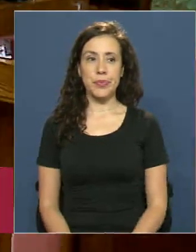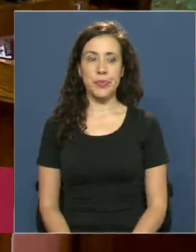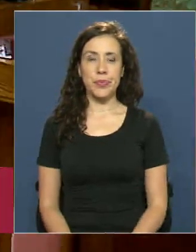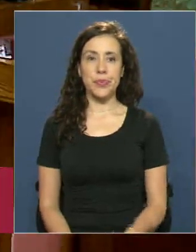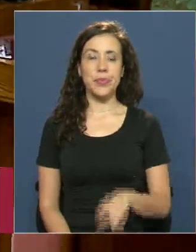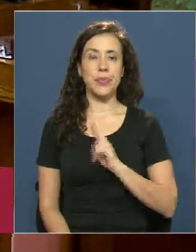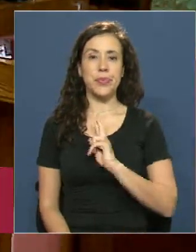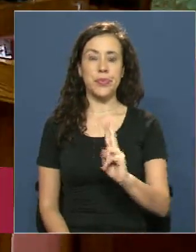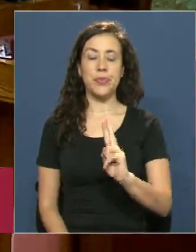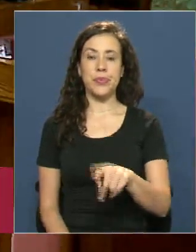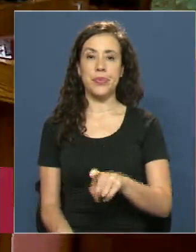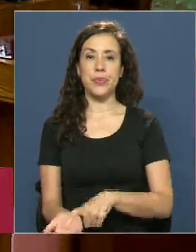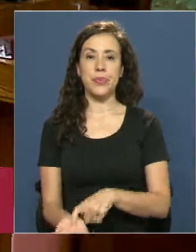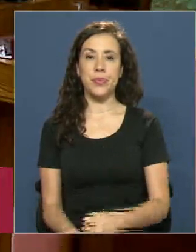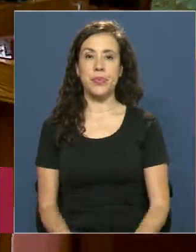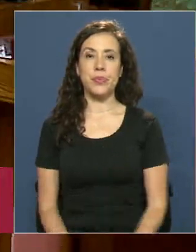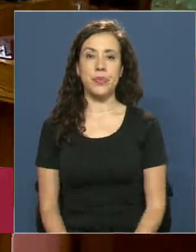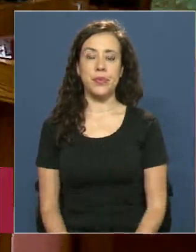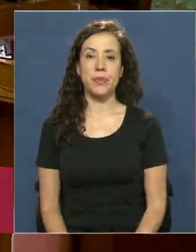presidente. Resultados de la votación.